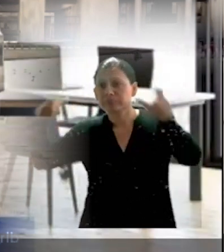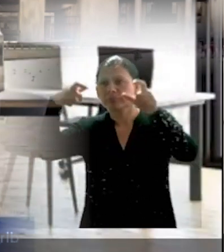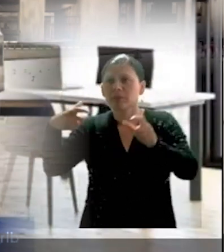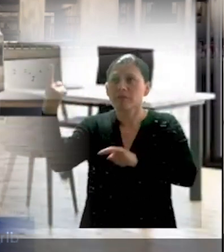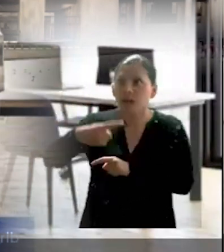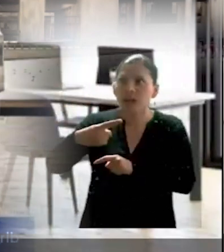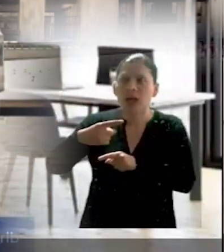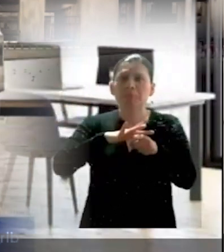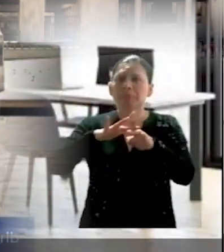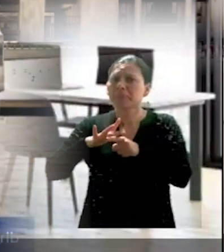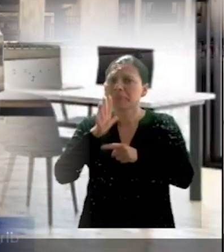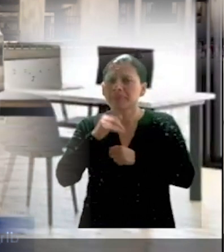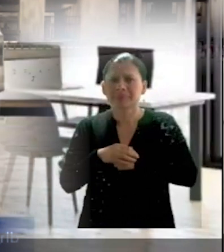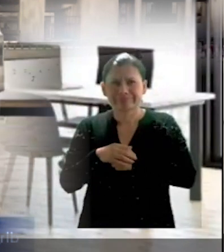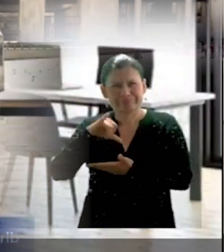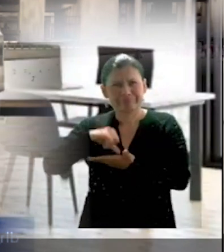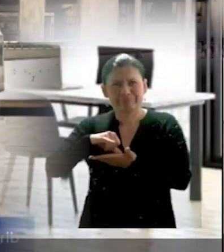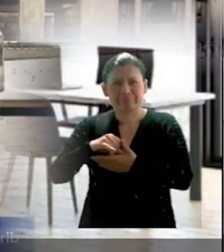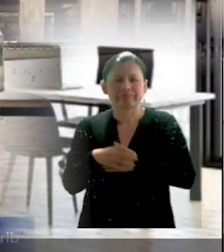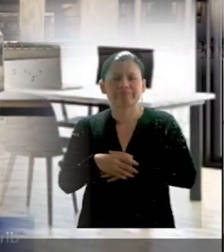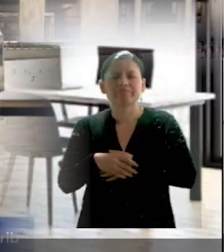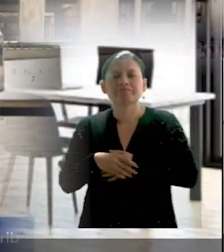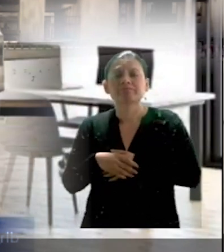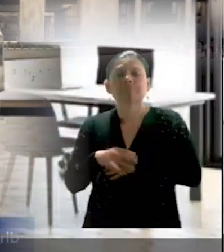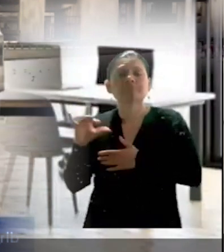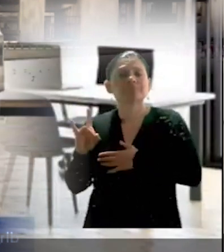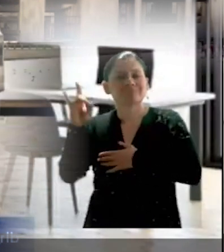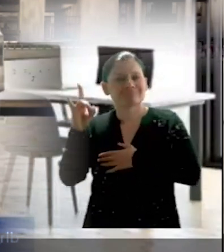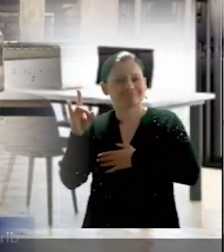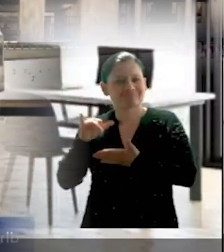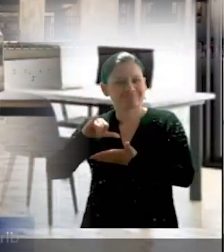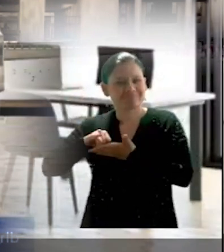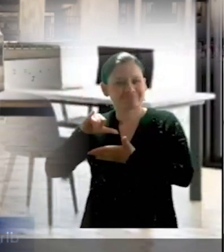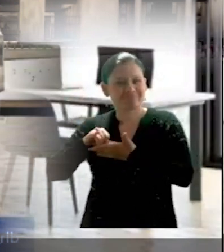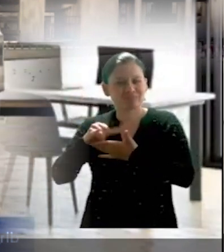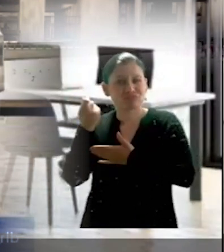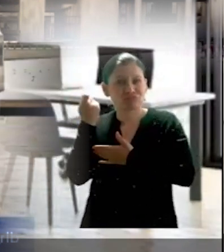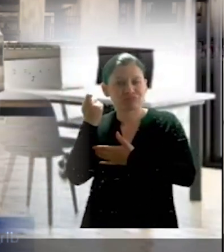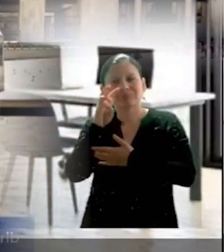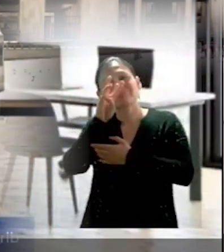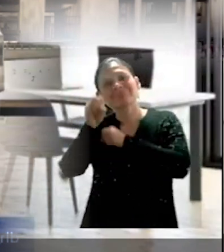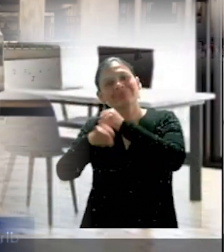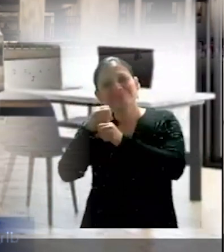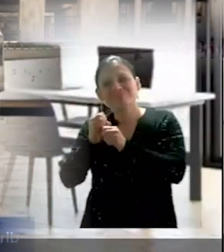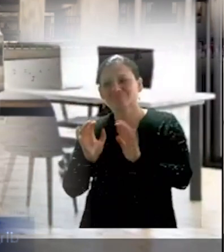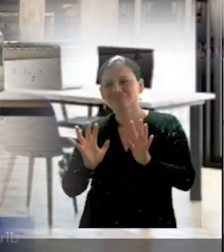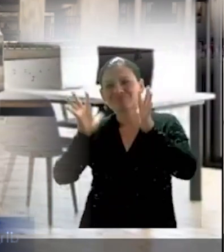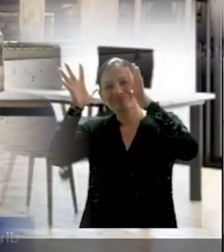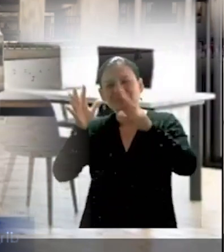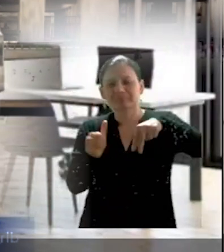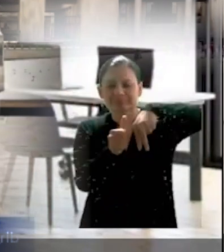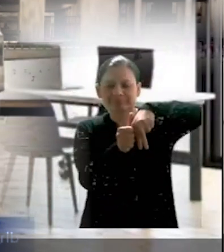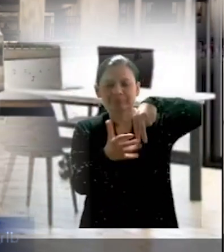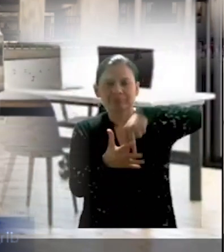traigo a colación, cuando se estaba celebrando comienzos de este año, los 30 años de la acción de tutela, la actual vicepresidenta de la Corte